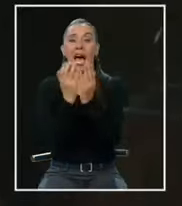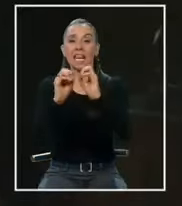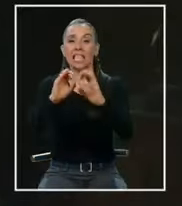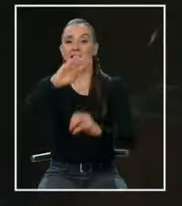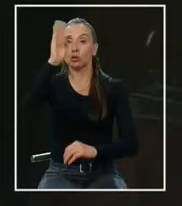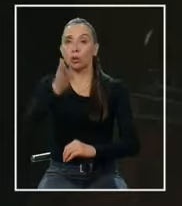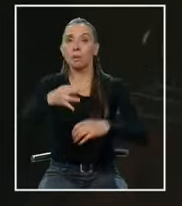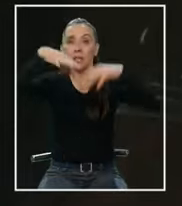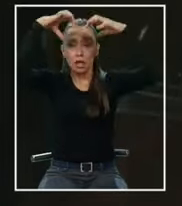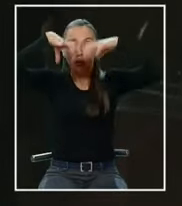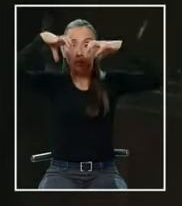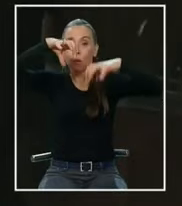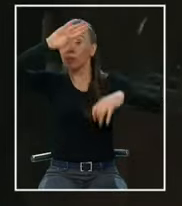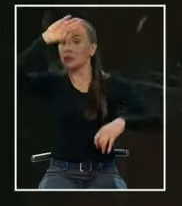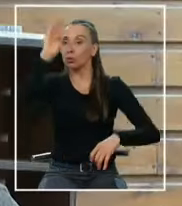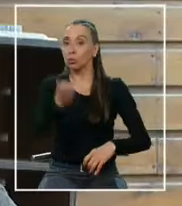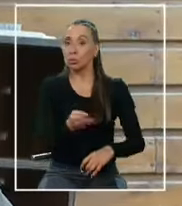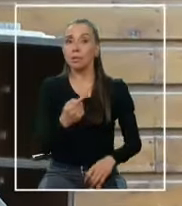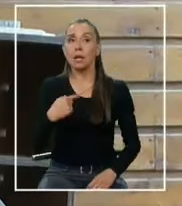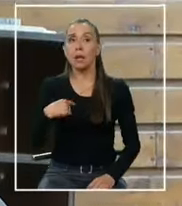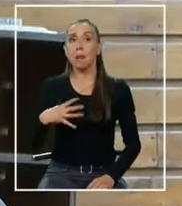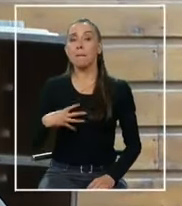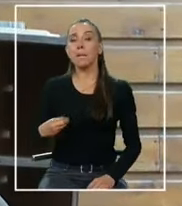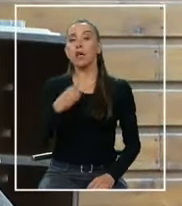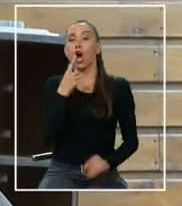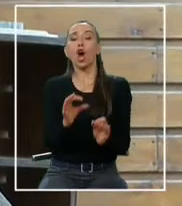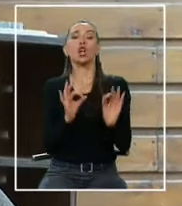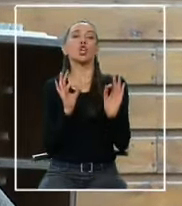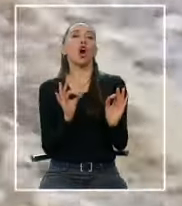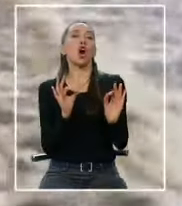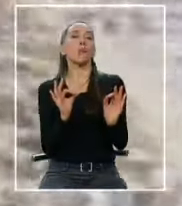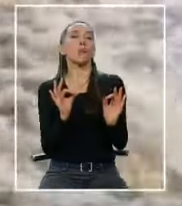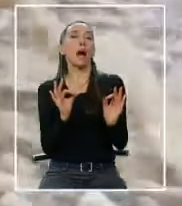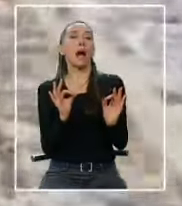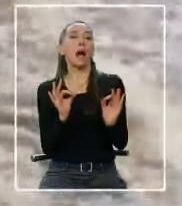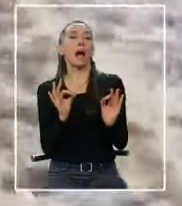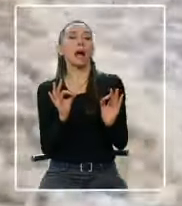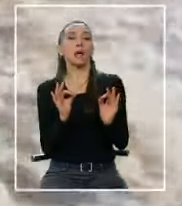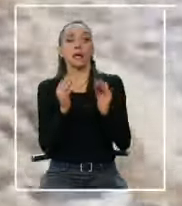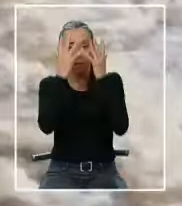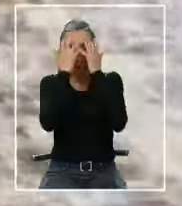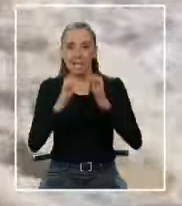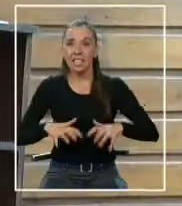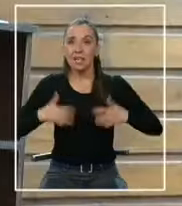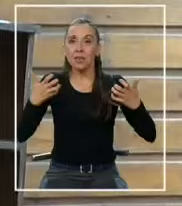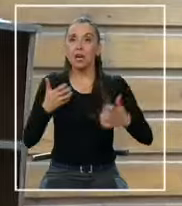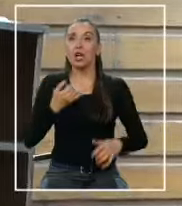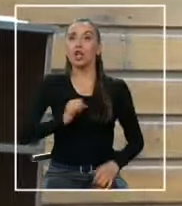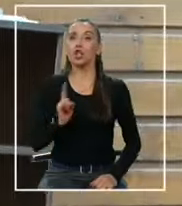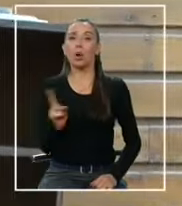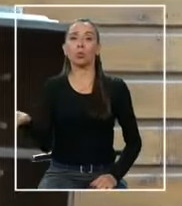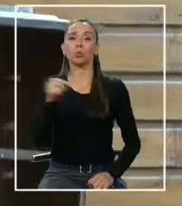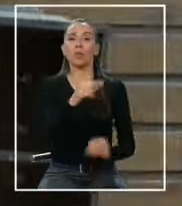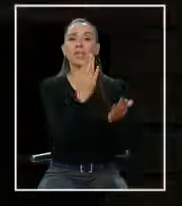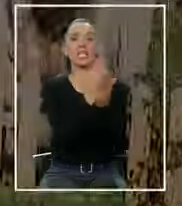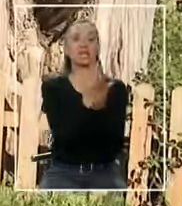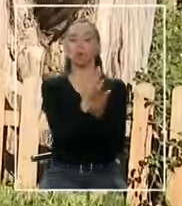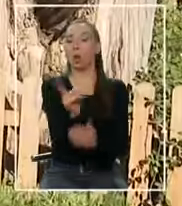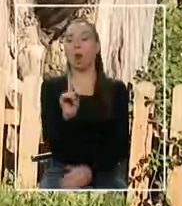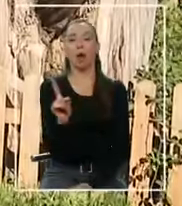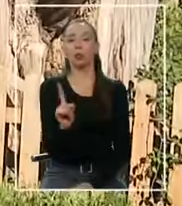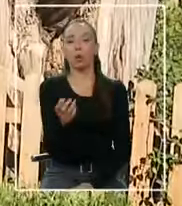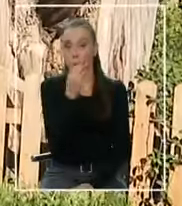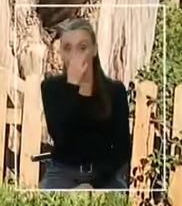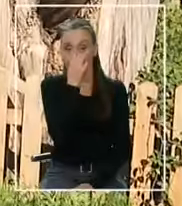clases, se pone a llover y suspende las clases. Mi hijo normalizó el indignamiento que hay acá y no le gusta venir al colegio. Una